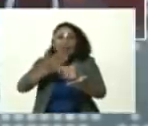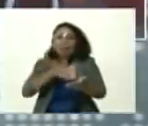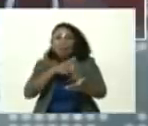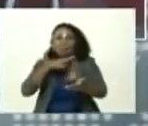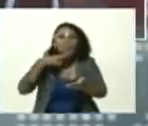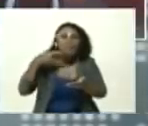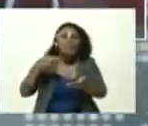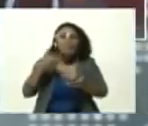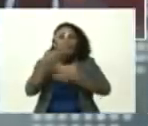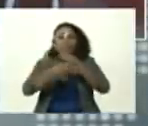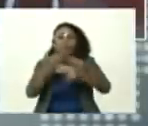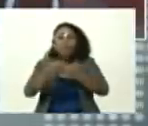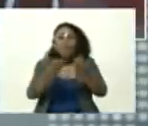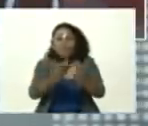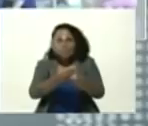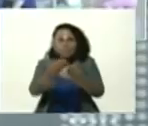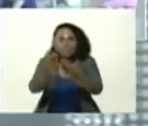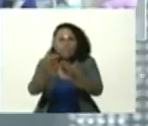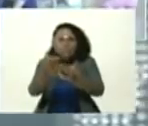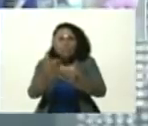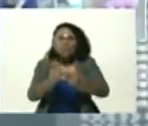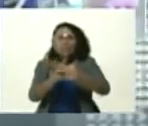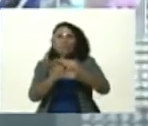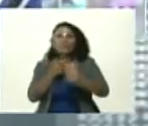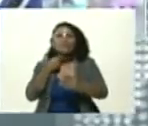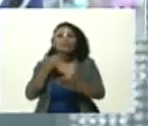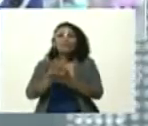Luego que te lleven para el cementerio.